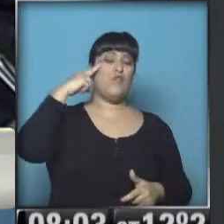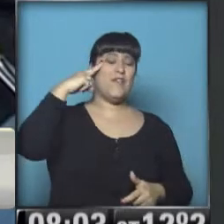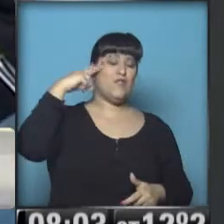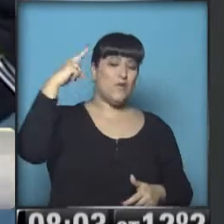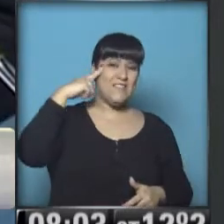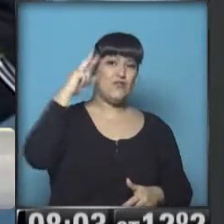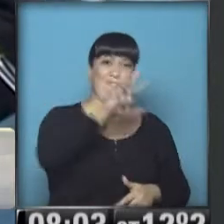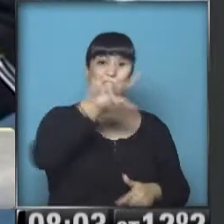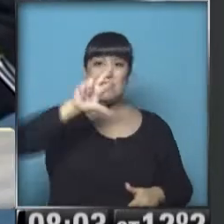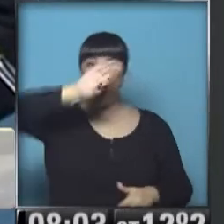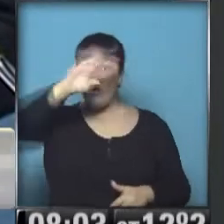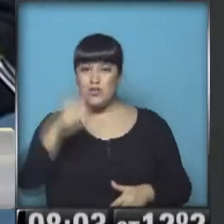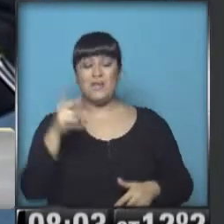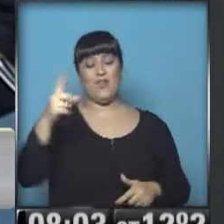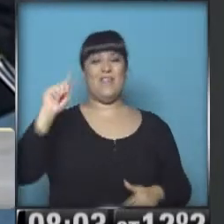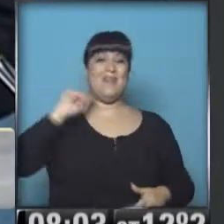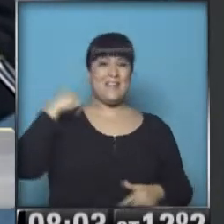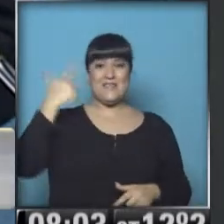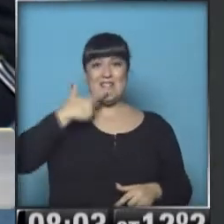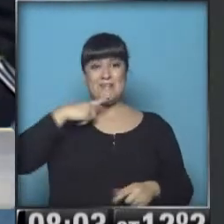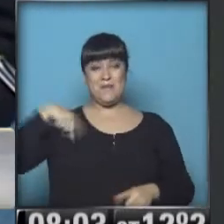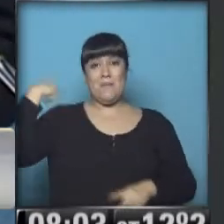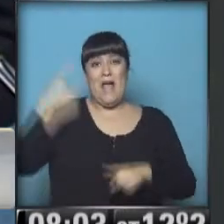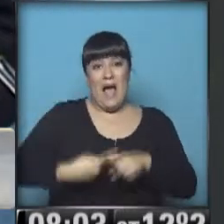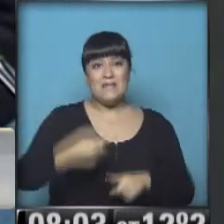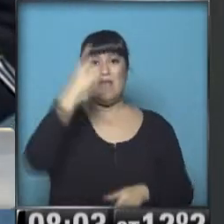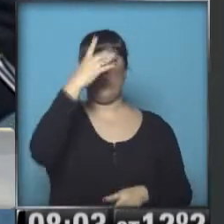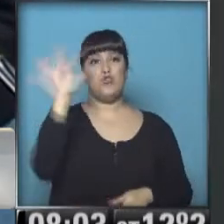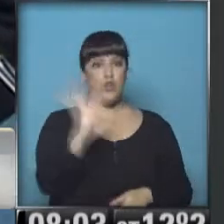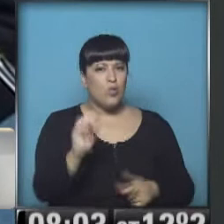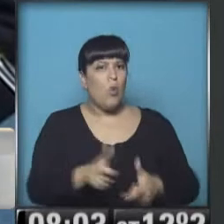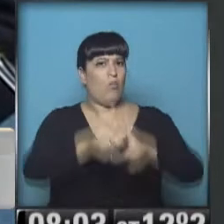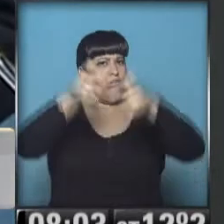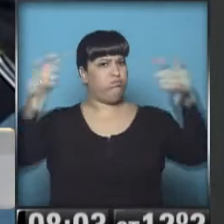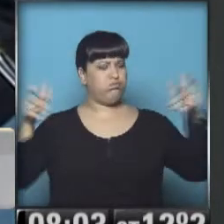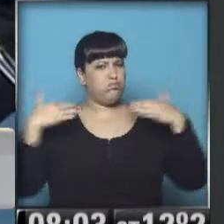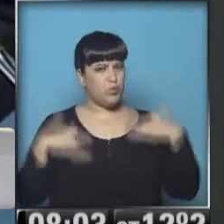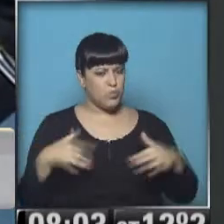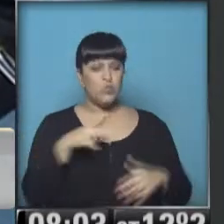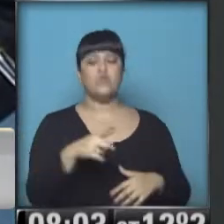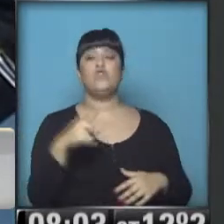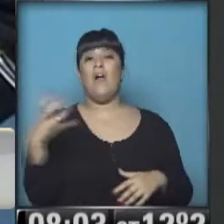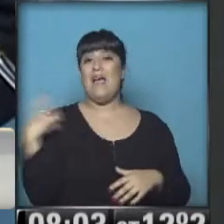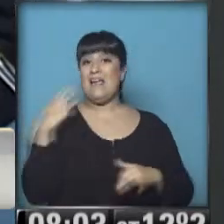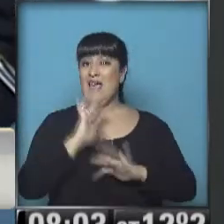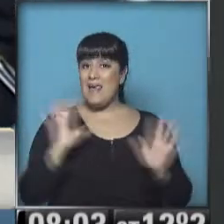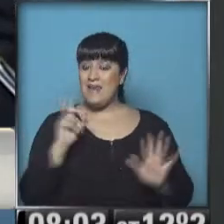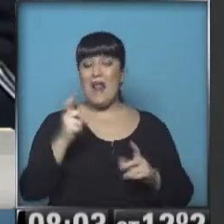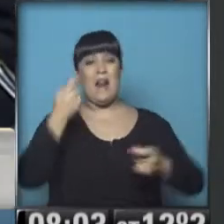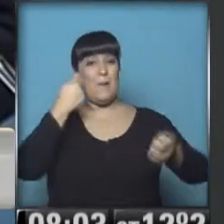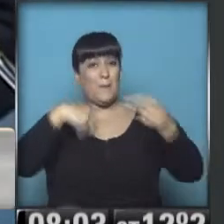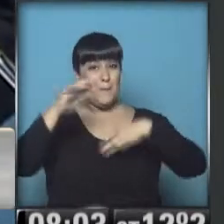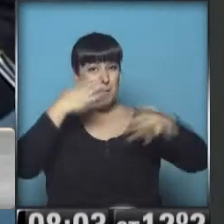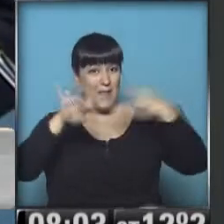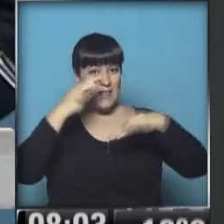desde el 13 de septiembre hasta el 12 de octubre en general las estimaciones de ventas